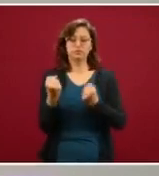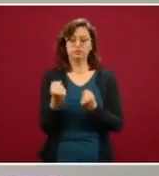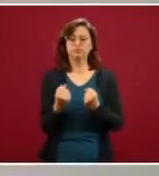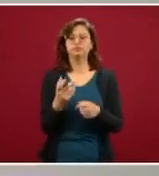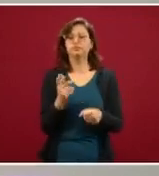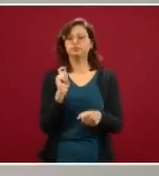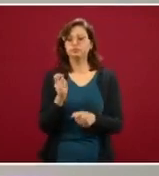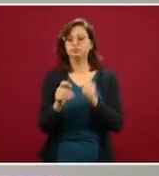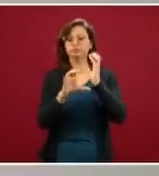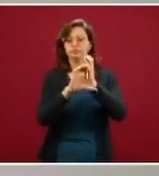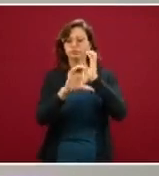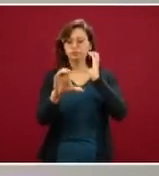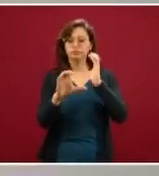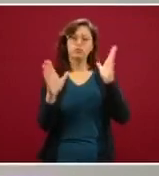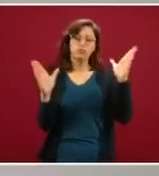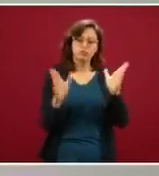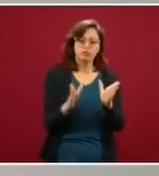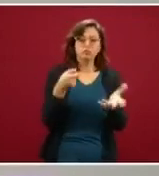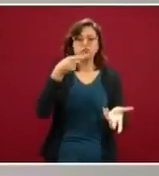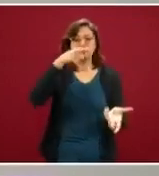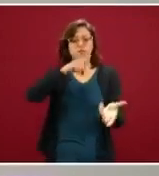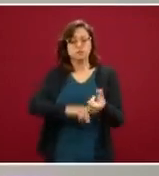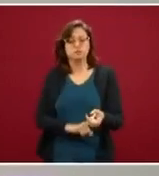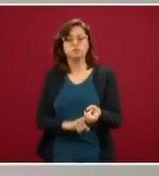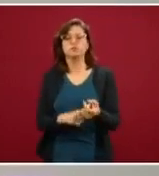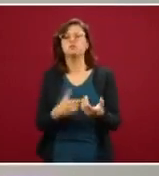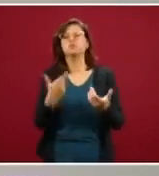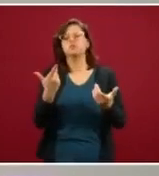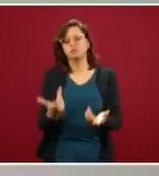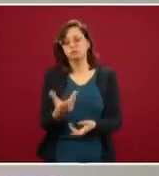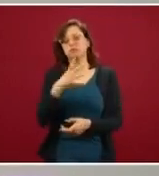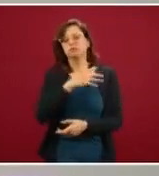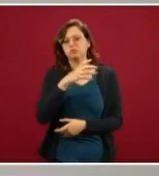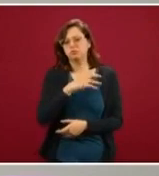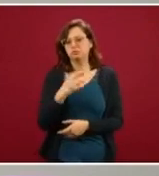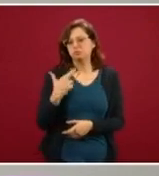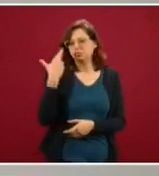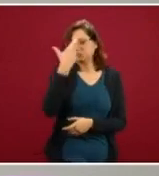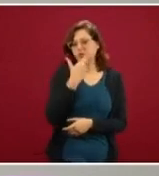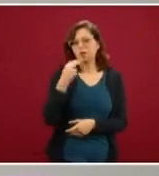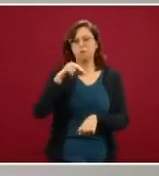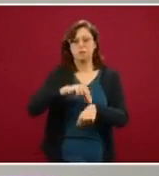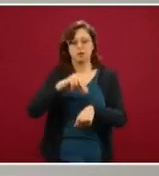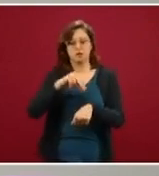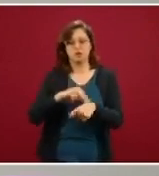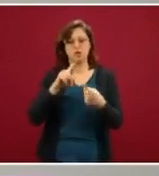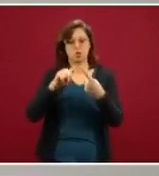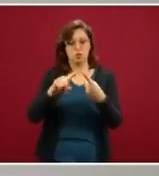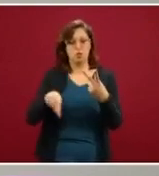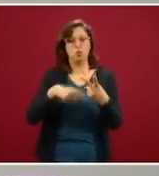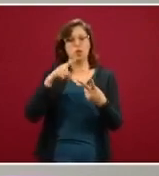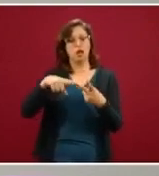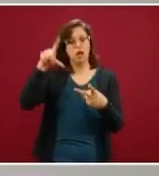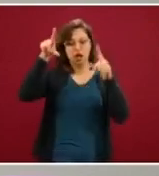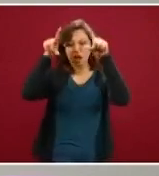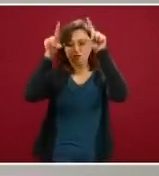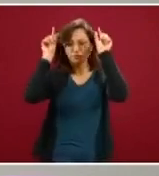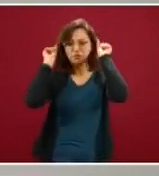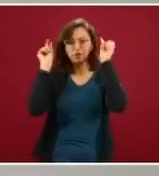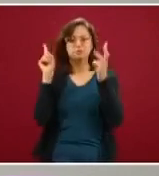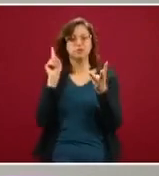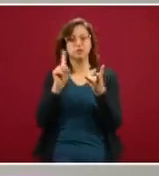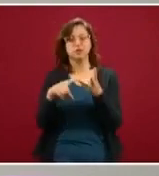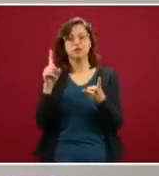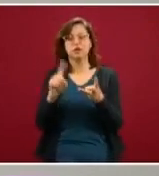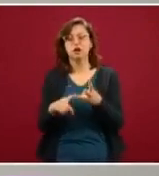camión pequeño en donde va un consultorio, está un consultorio y va un médico, una enfermera y un promotor de